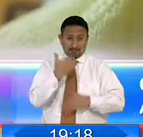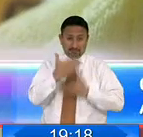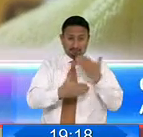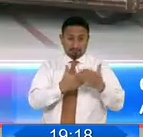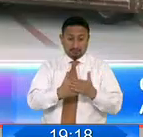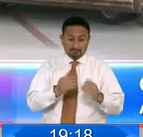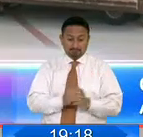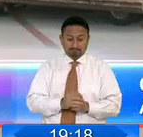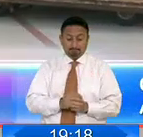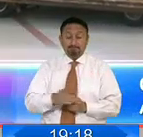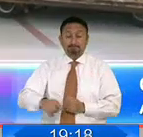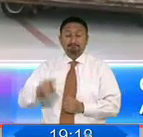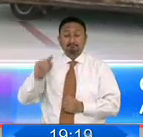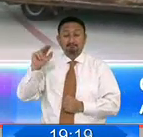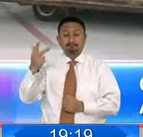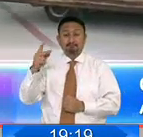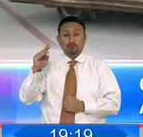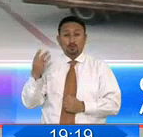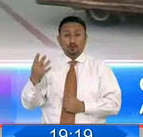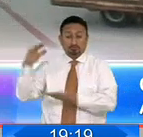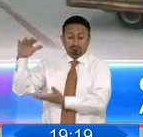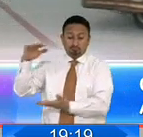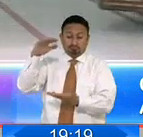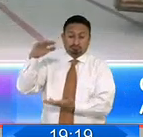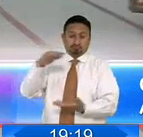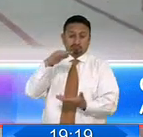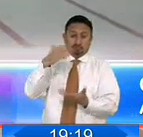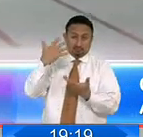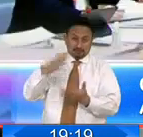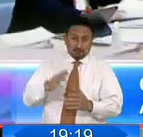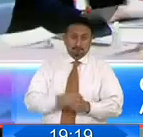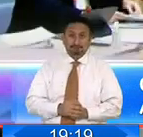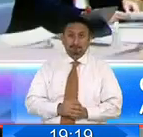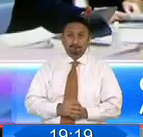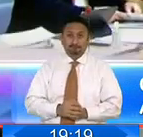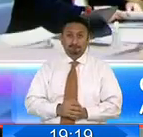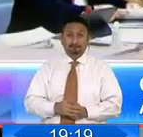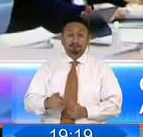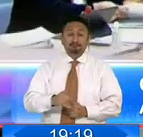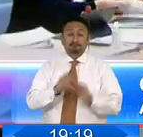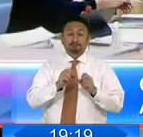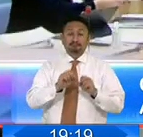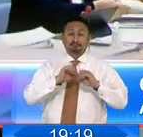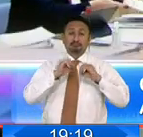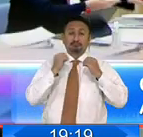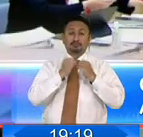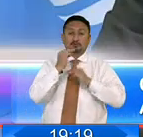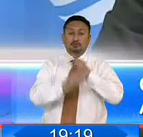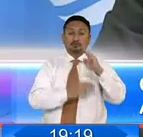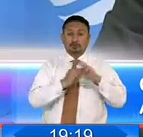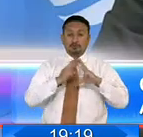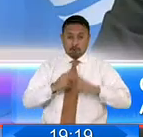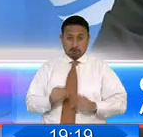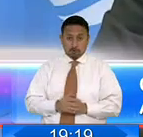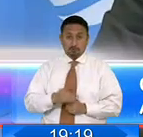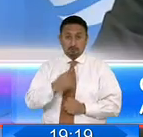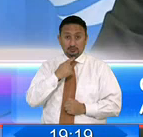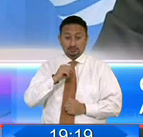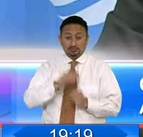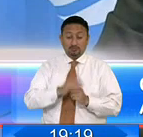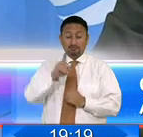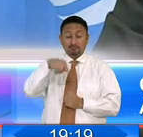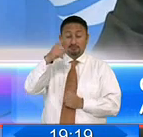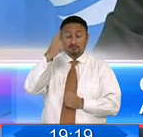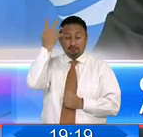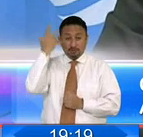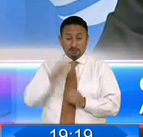algunos casos terceros y cuartos cargamentos con las dosis correspondientes de su parte la organización mundial de la salud adelantó que los próximos